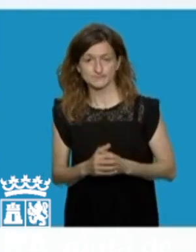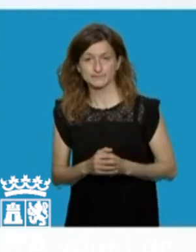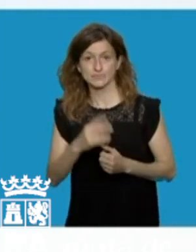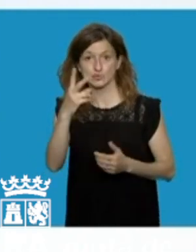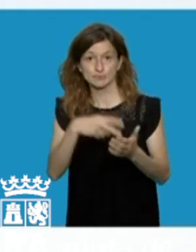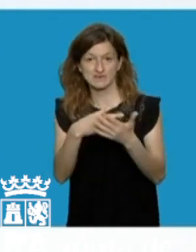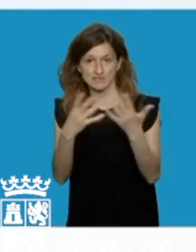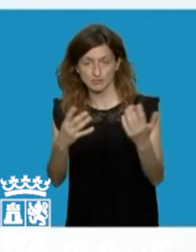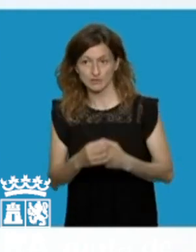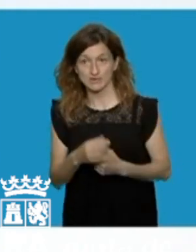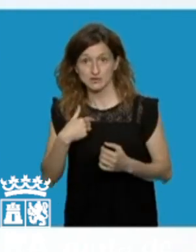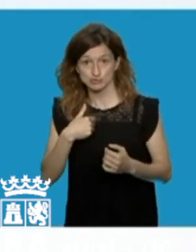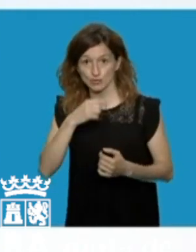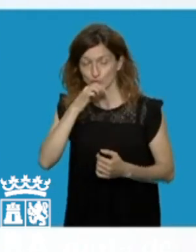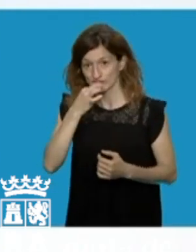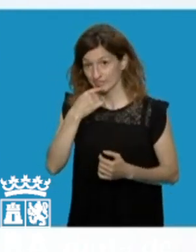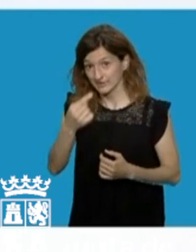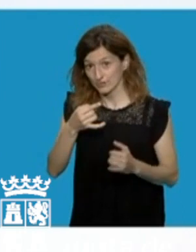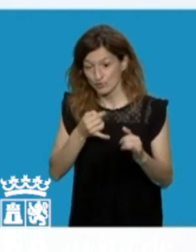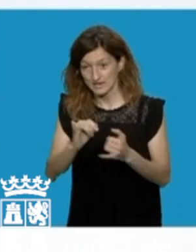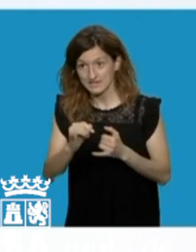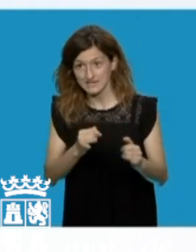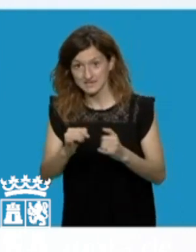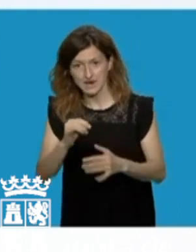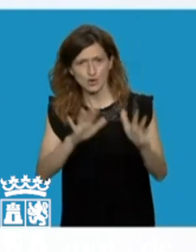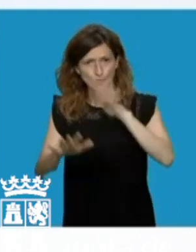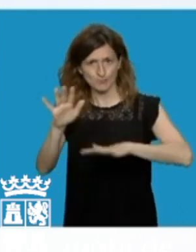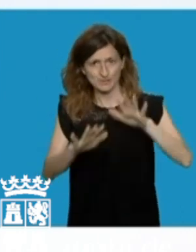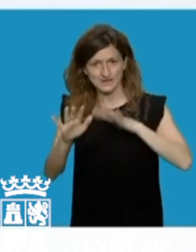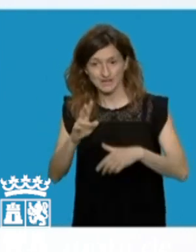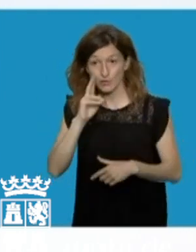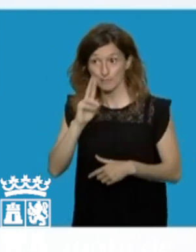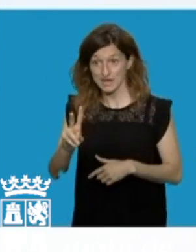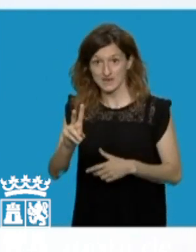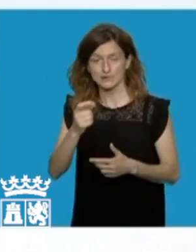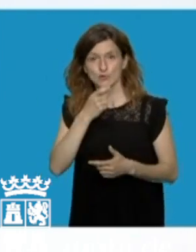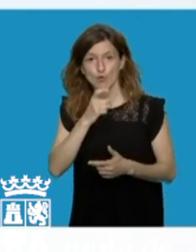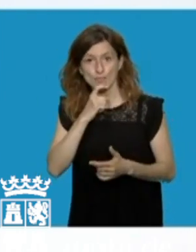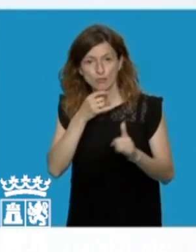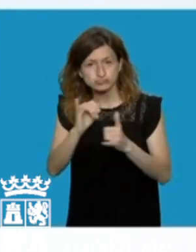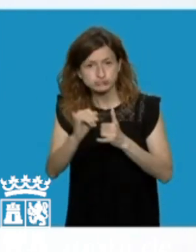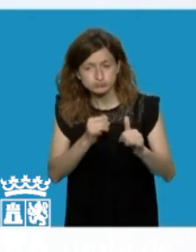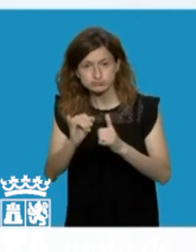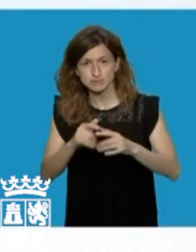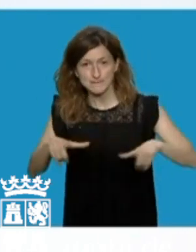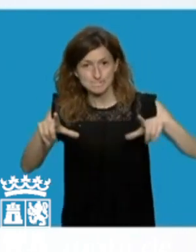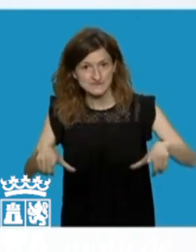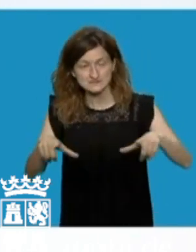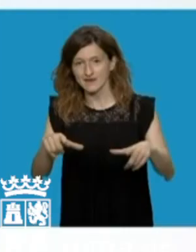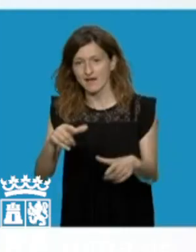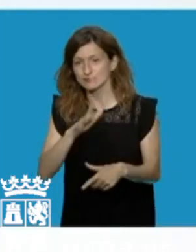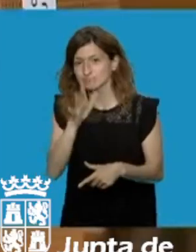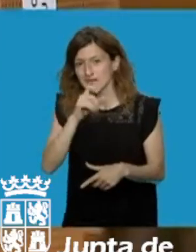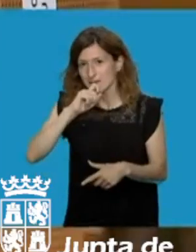He de confesar que yo patino sobre línea, que es muy complicado y la verdad que verlos ahí, cómo se desenvuelven en esas pistas, es realmente